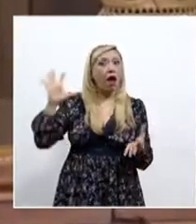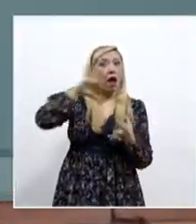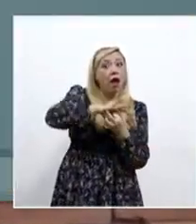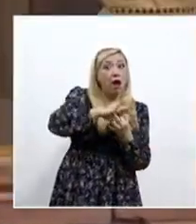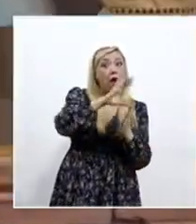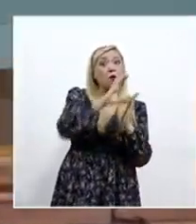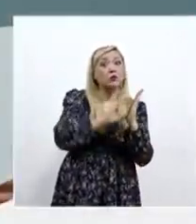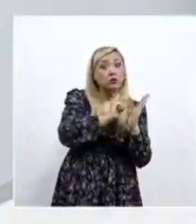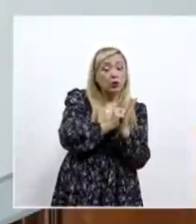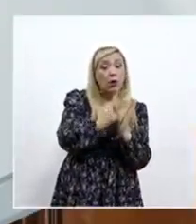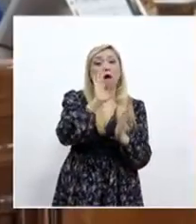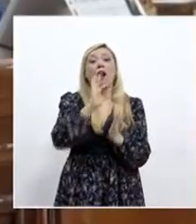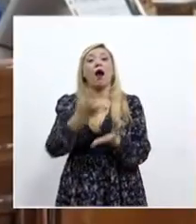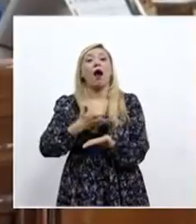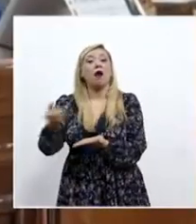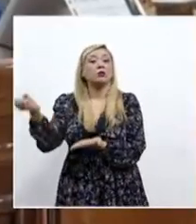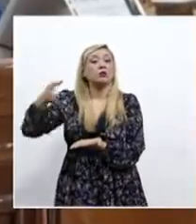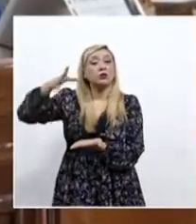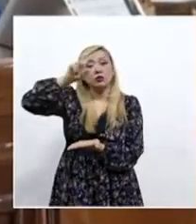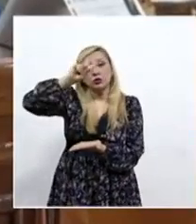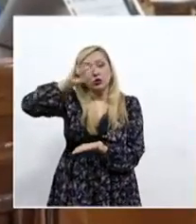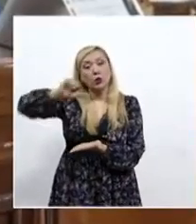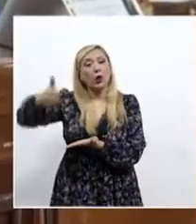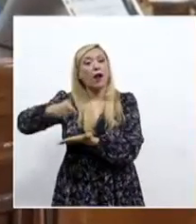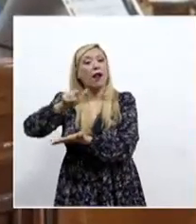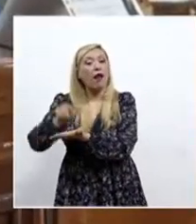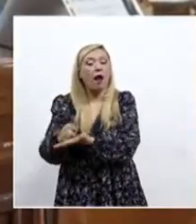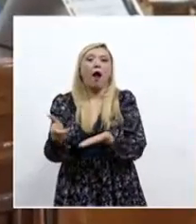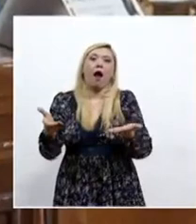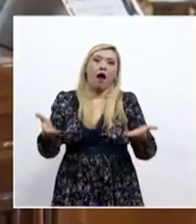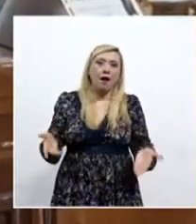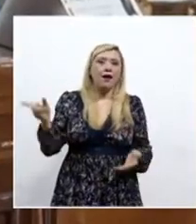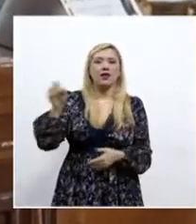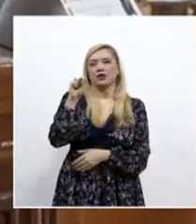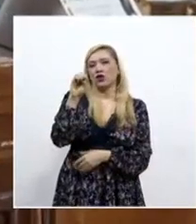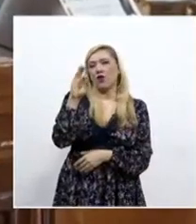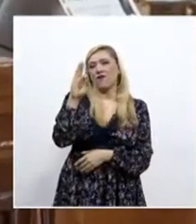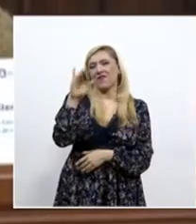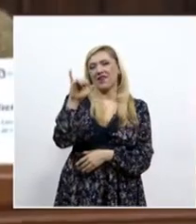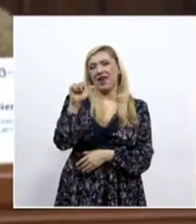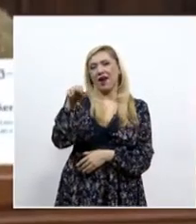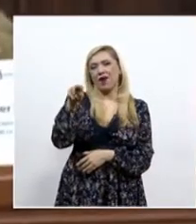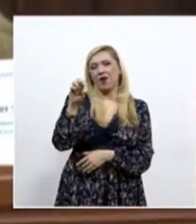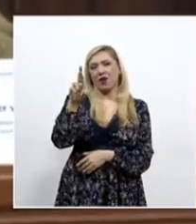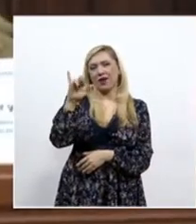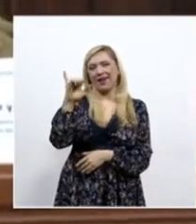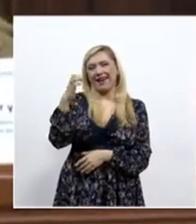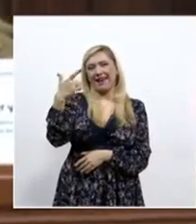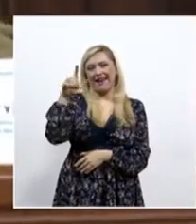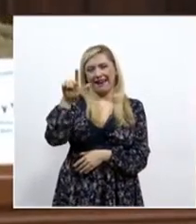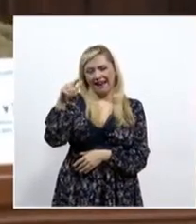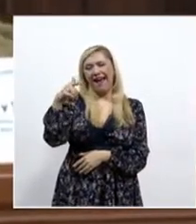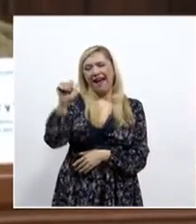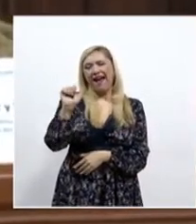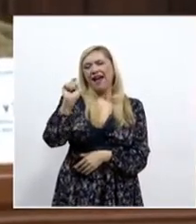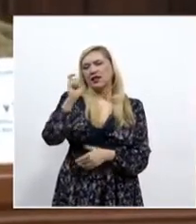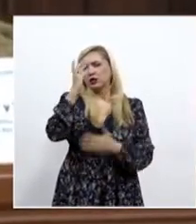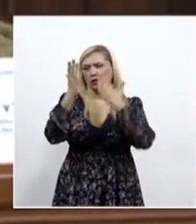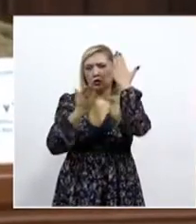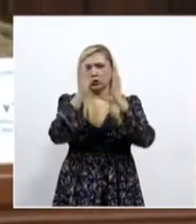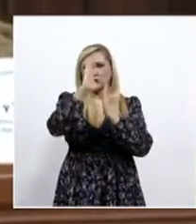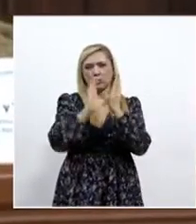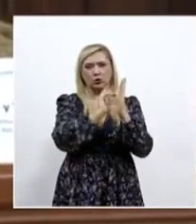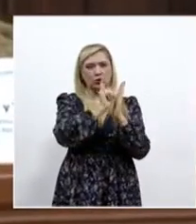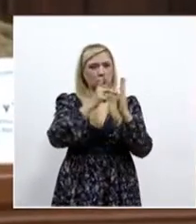de México, donde se presentaron los cuadernos de jurisprudencia de la Suprema Corte en el marco de la Feria del Libro Jurídico. Muy buenas tardes,